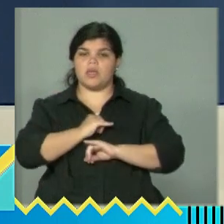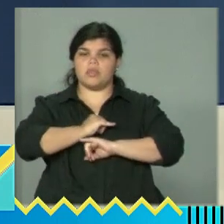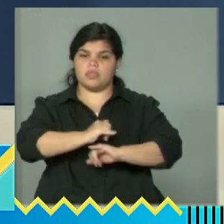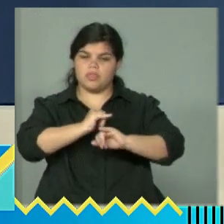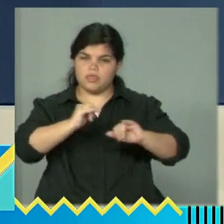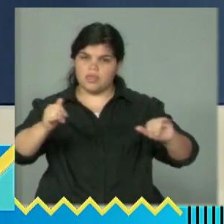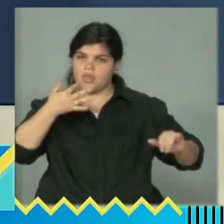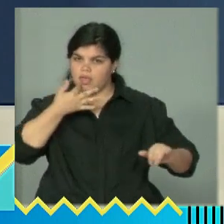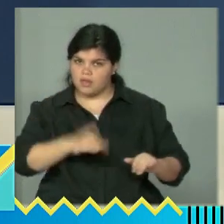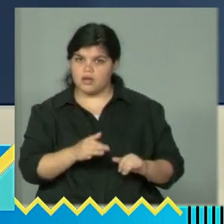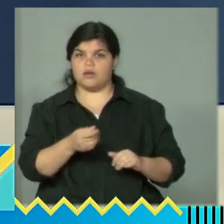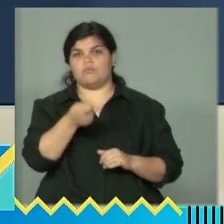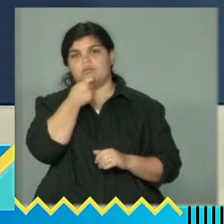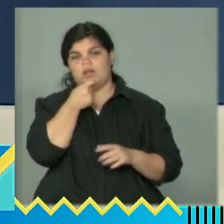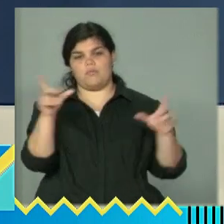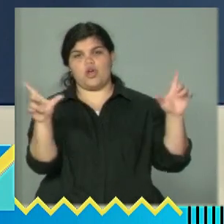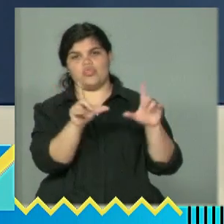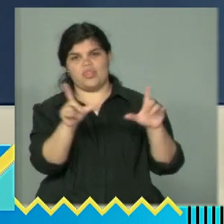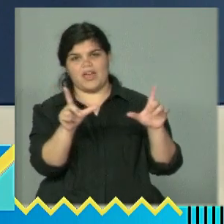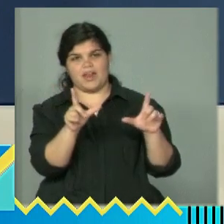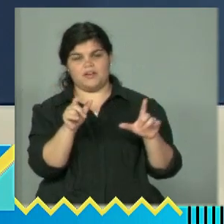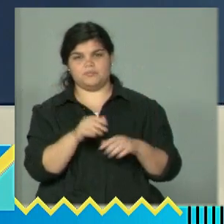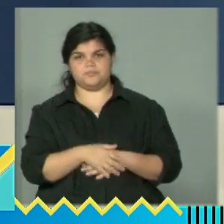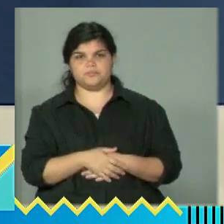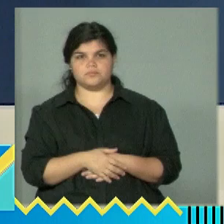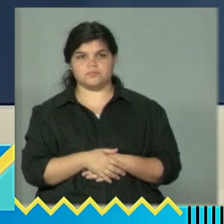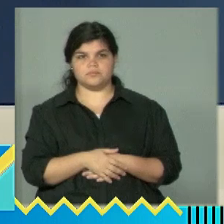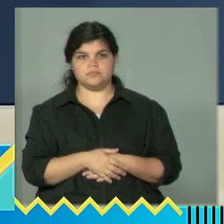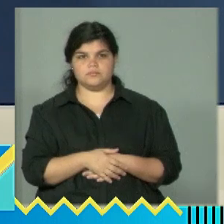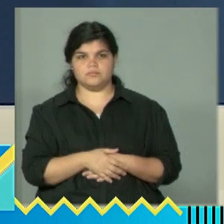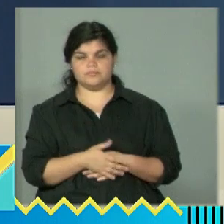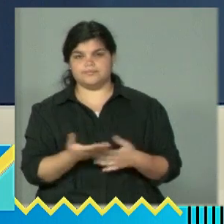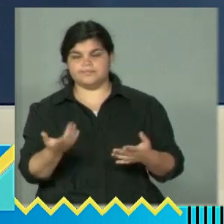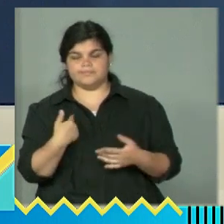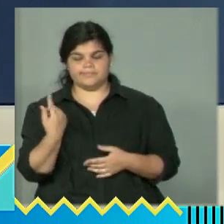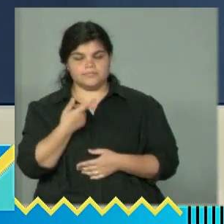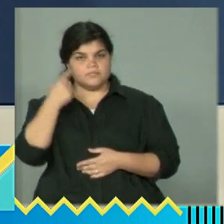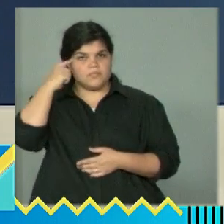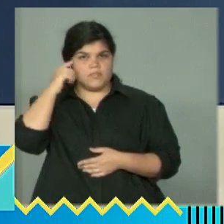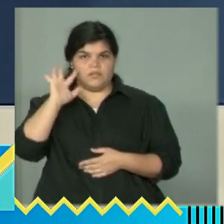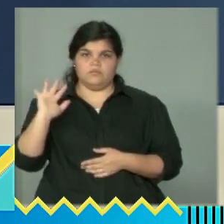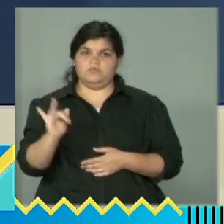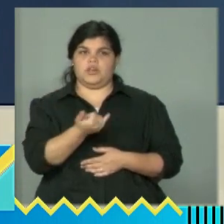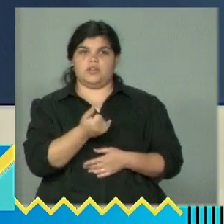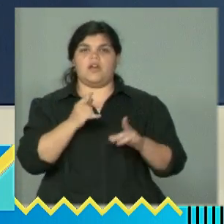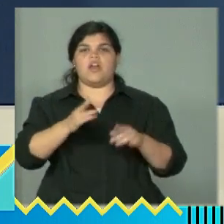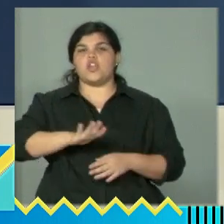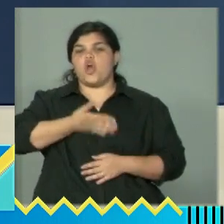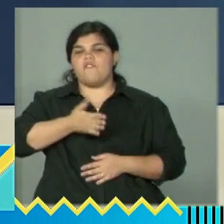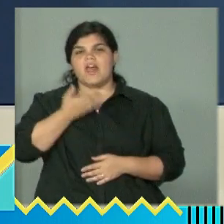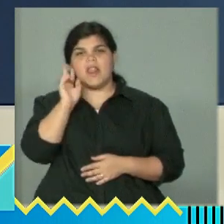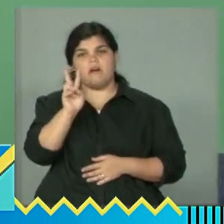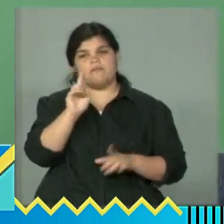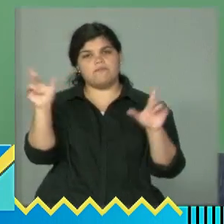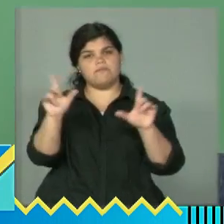por ejemplo, la televisión, que se pasen, por ejemplo, estamos viendo en las novelas, uno cuando llega a la casa va a ver una